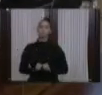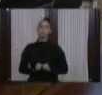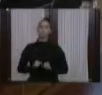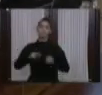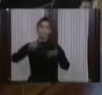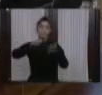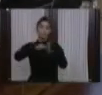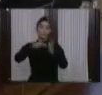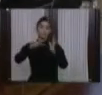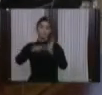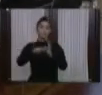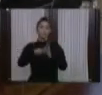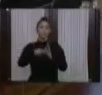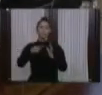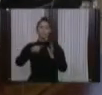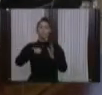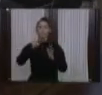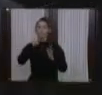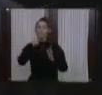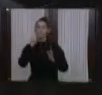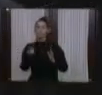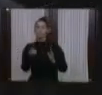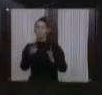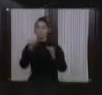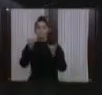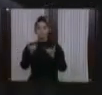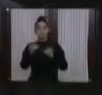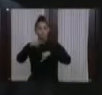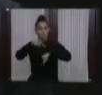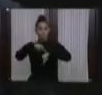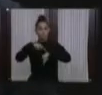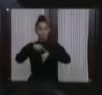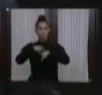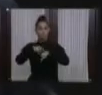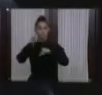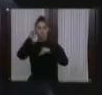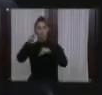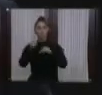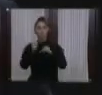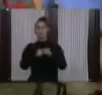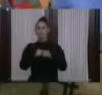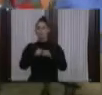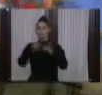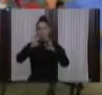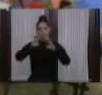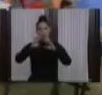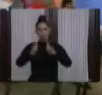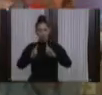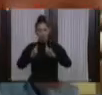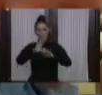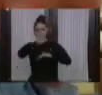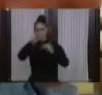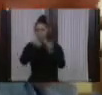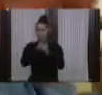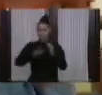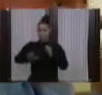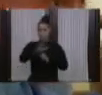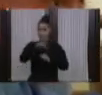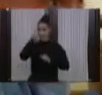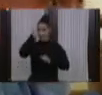no tener capacidad de resolver el problema porque la cuestión es la presión la presión la presión y déjame resolver para salir del